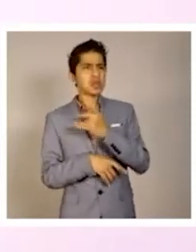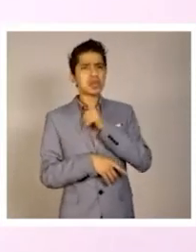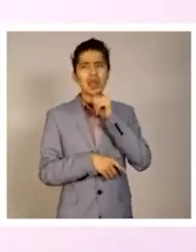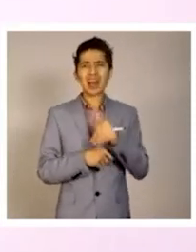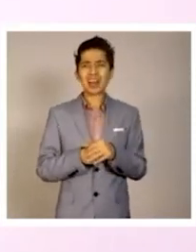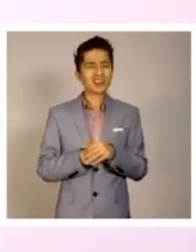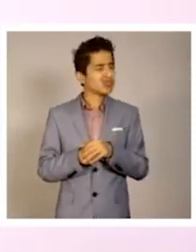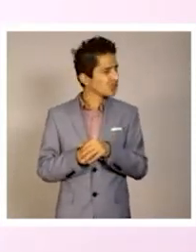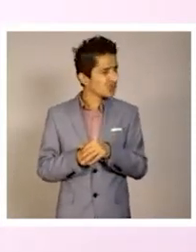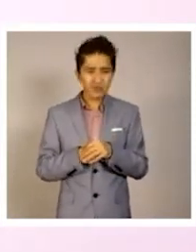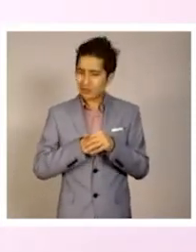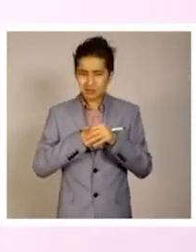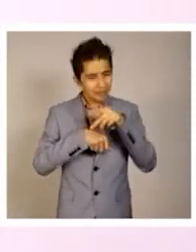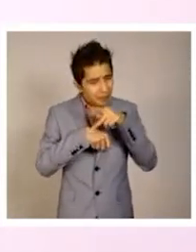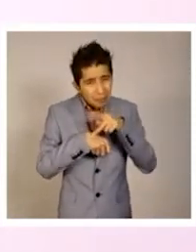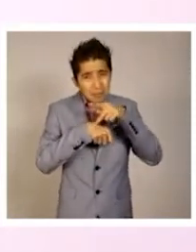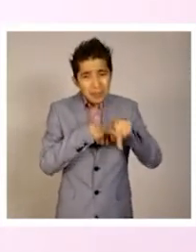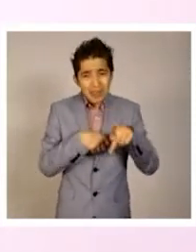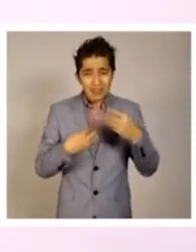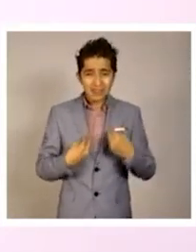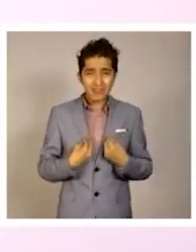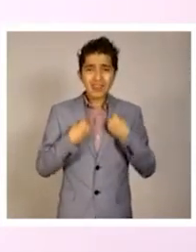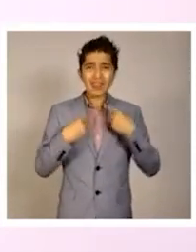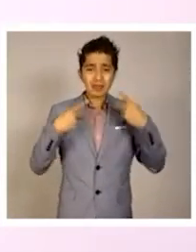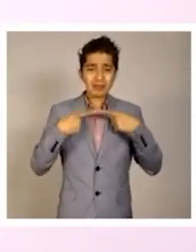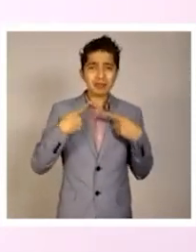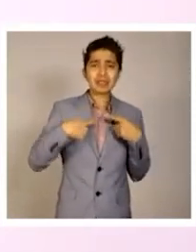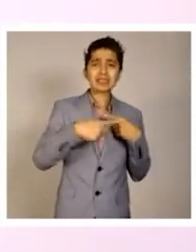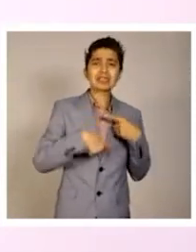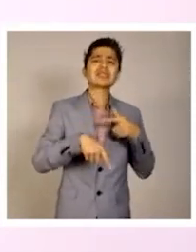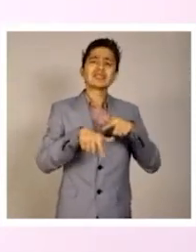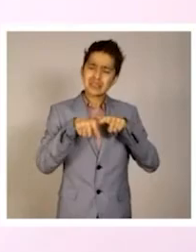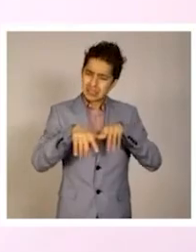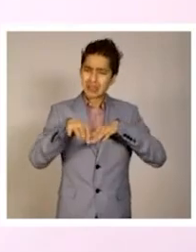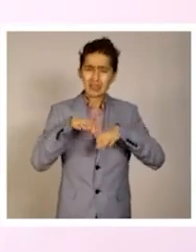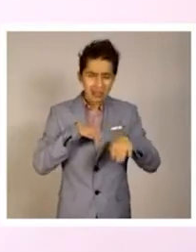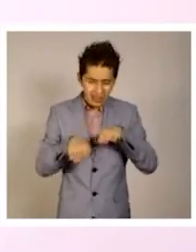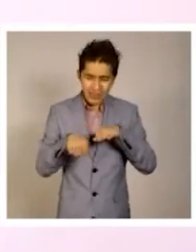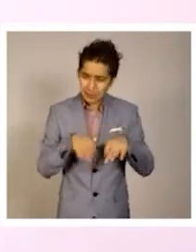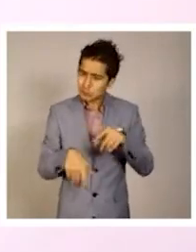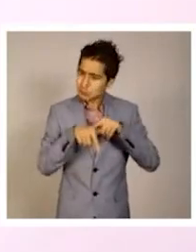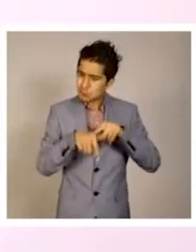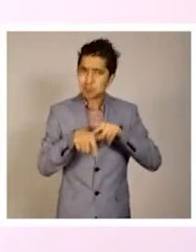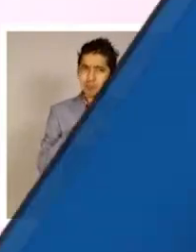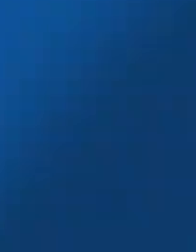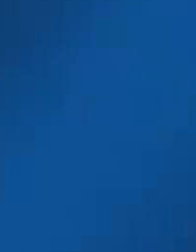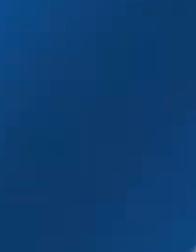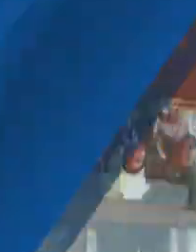Nacional, y ellos lo saben bien porque ahí lo reciben cada mes para platicar de los temas.